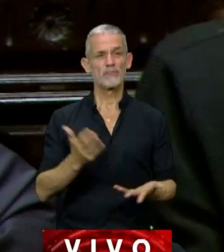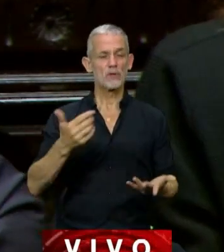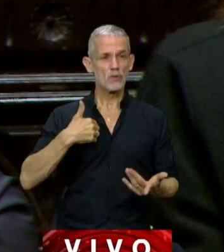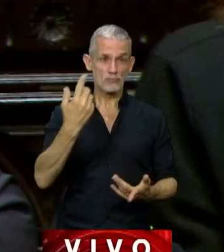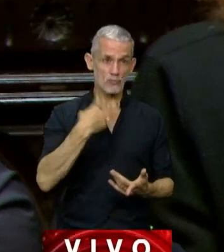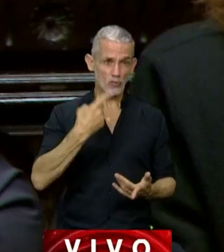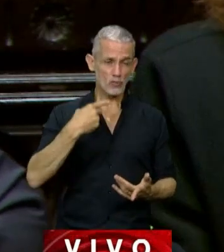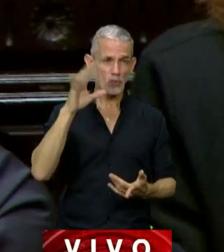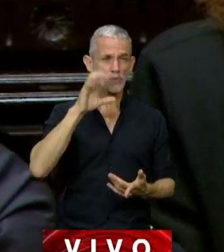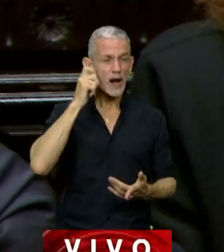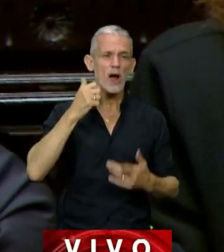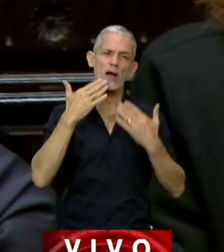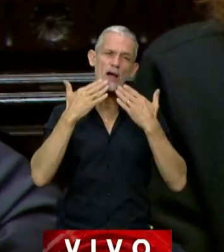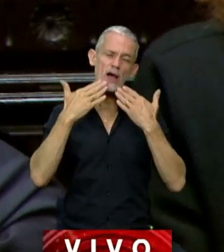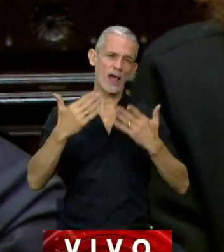agradecemos